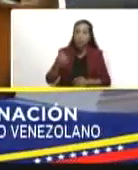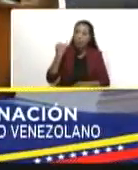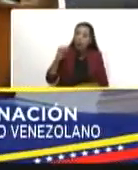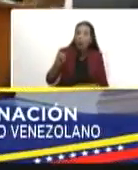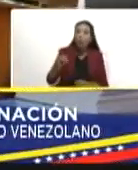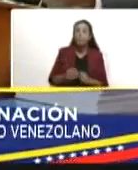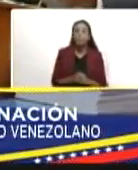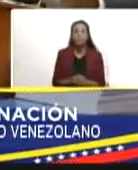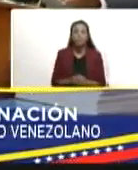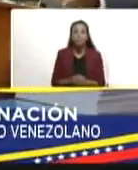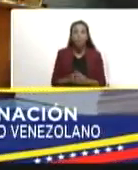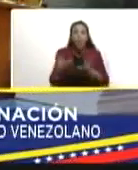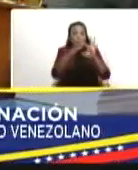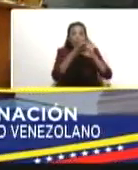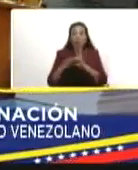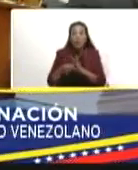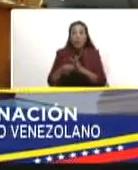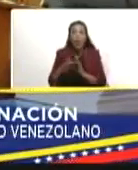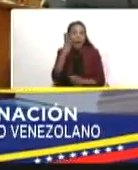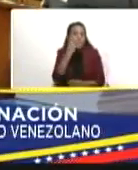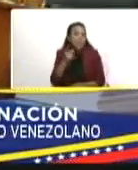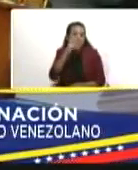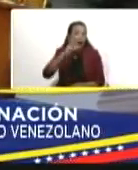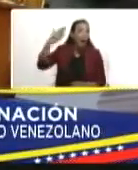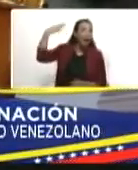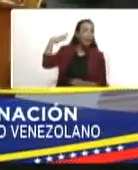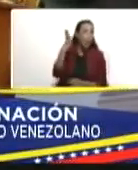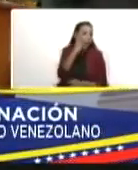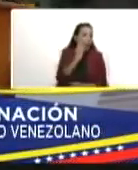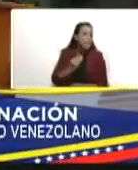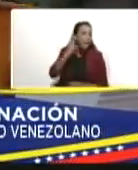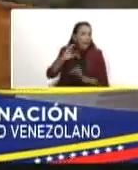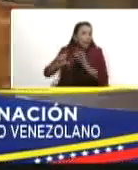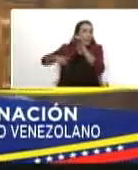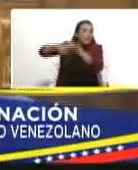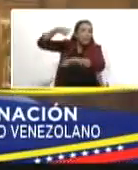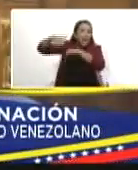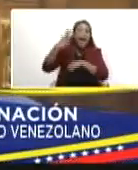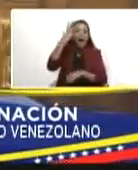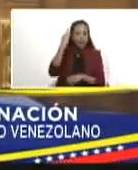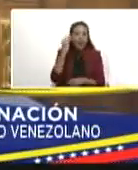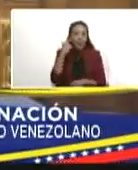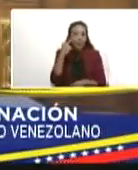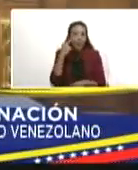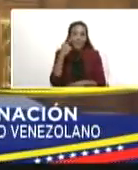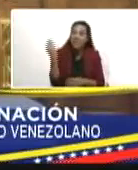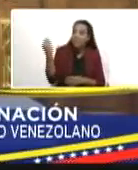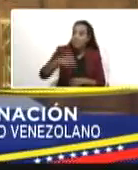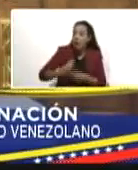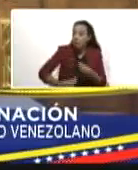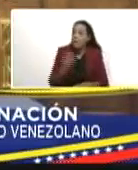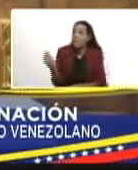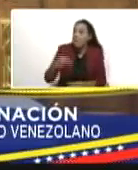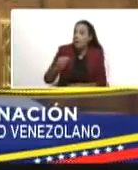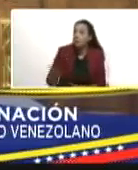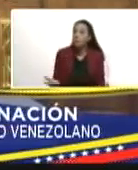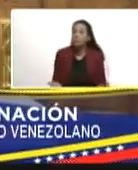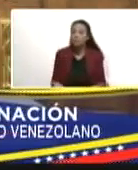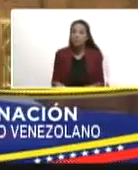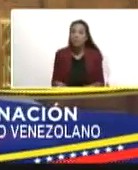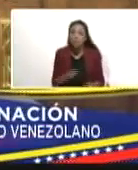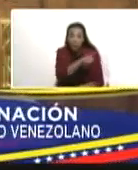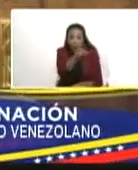juventud uniendo toda la experiencia que hemos tenido para atender a la juventud pero hay que hacer más